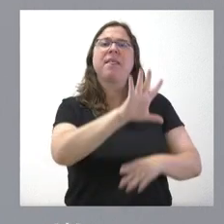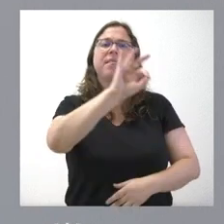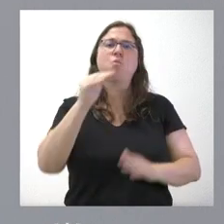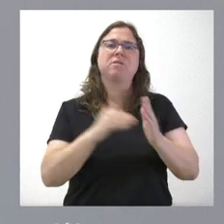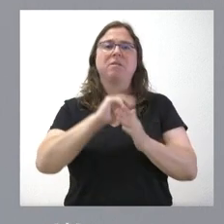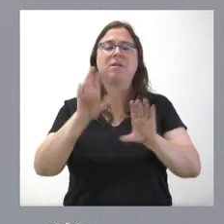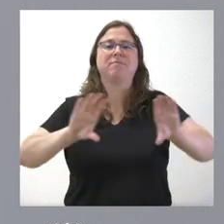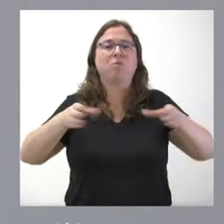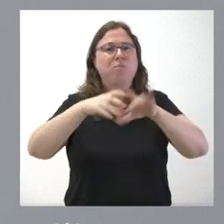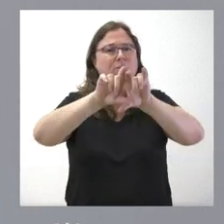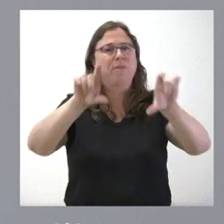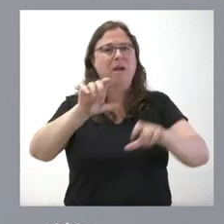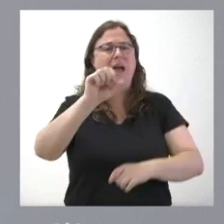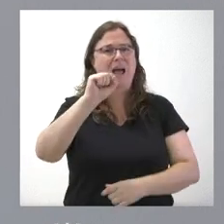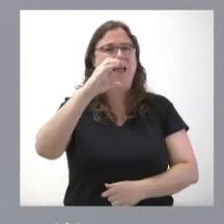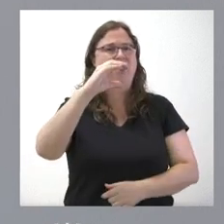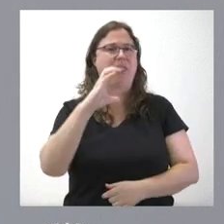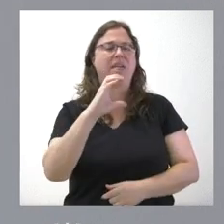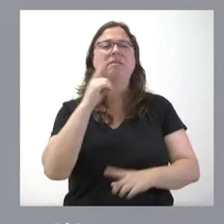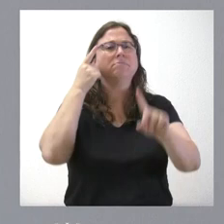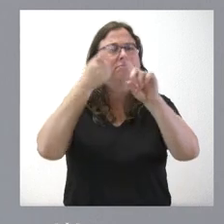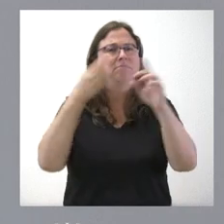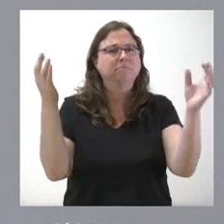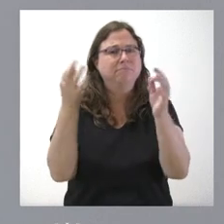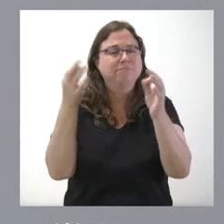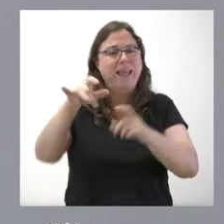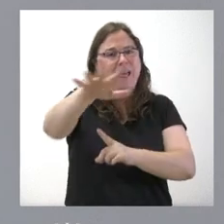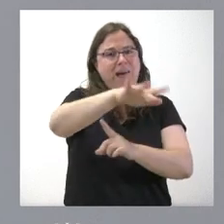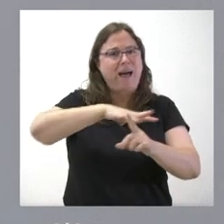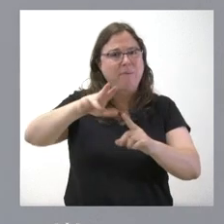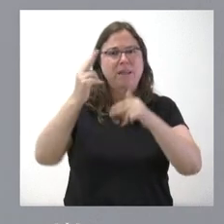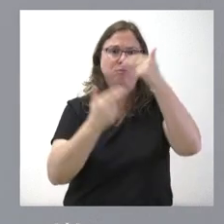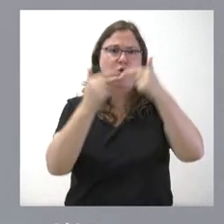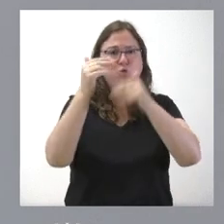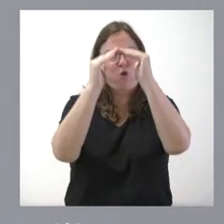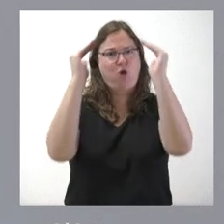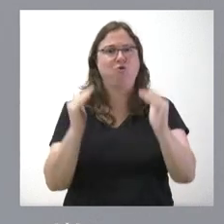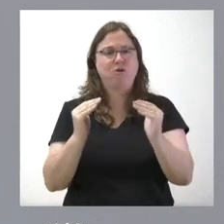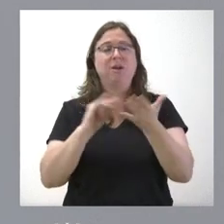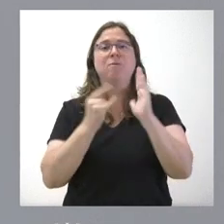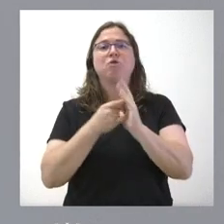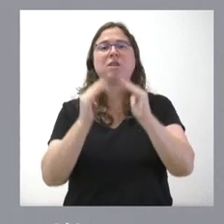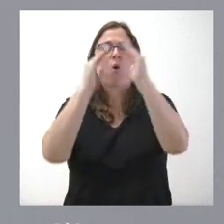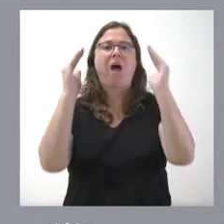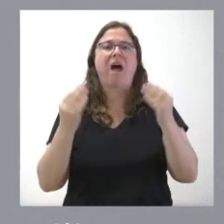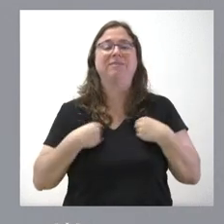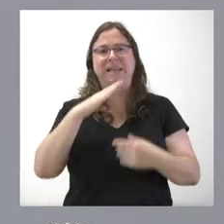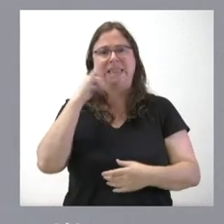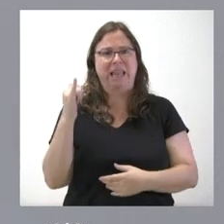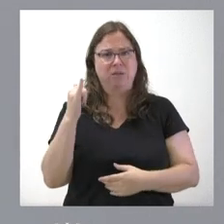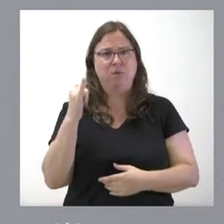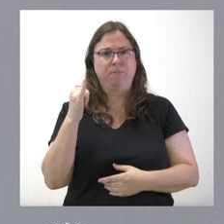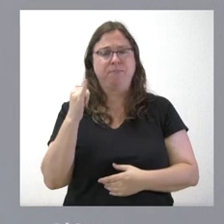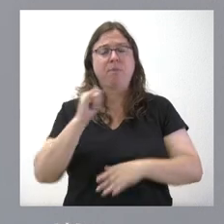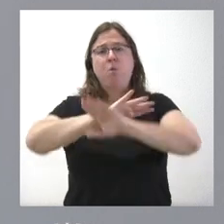para el clúster aec que se dedica al hábitat y a la construcción para el proyecto hábitat de talento